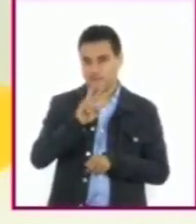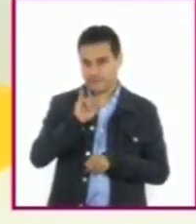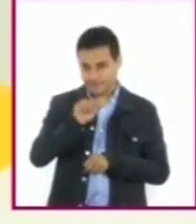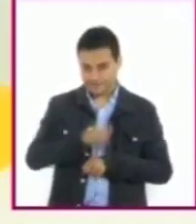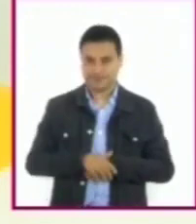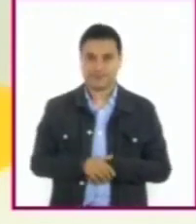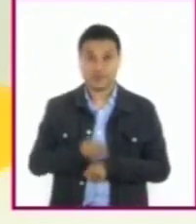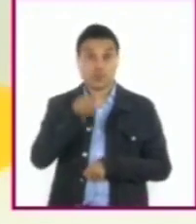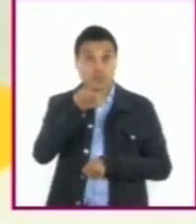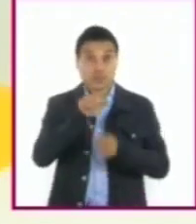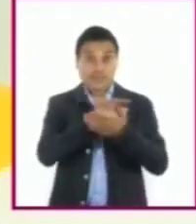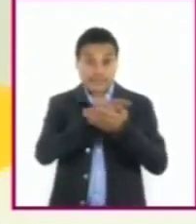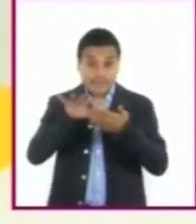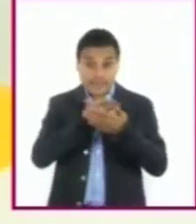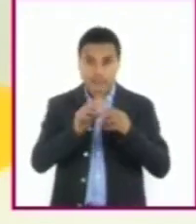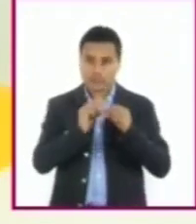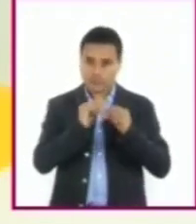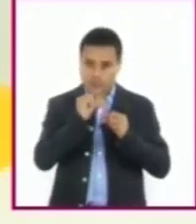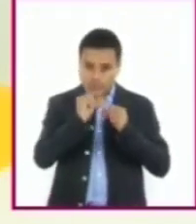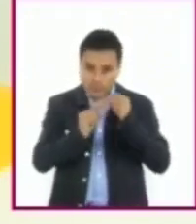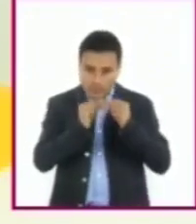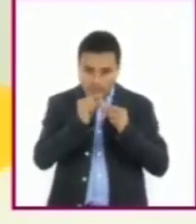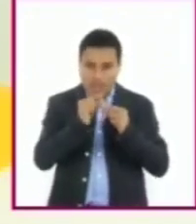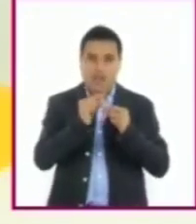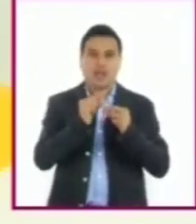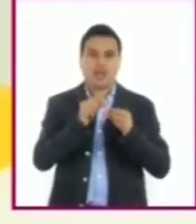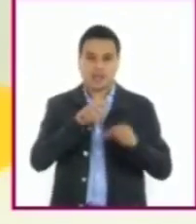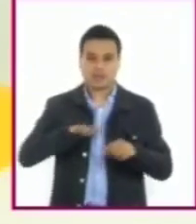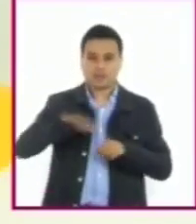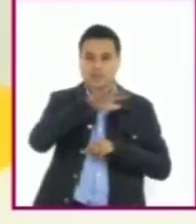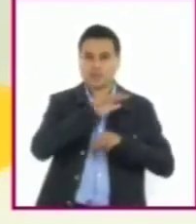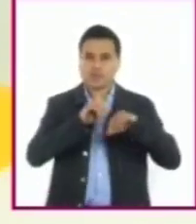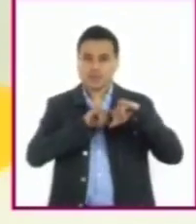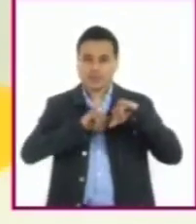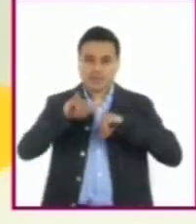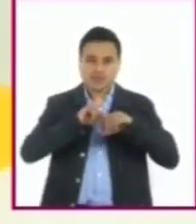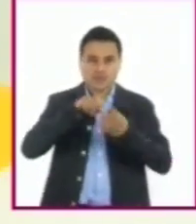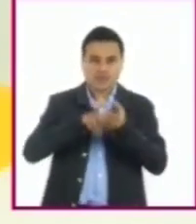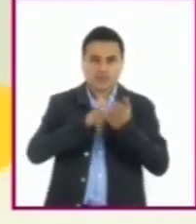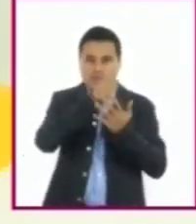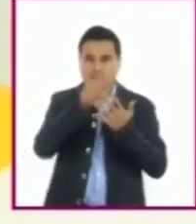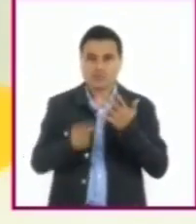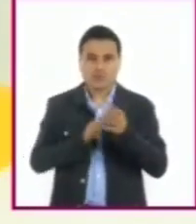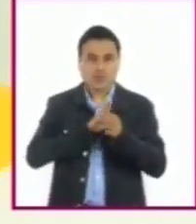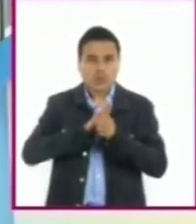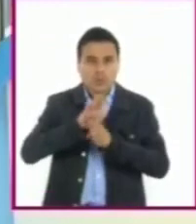Conforme leas, ve identificando los componentes geográficos que se mencionan en el libro.